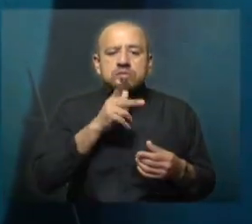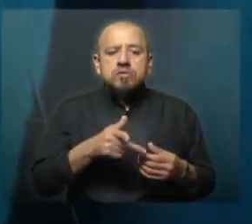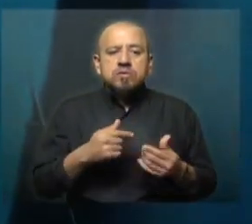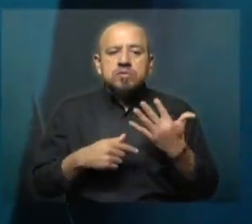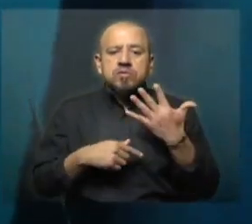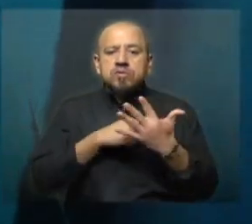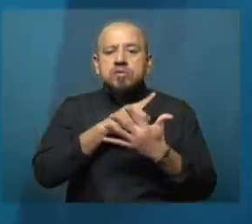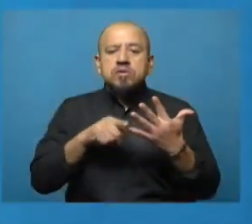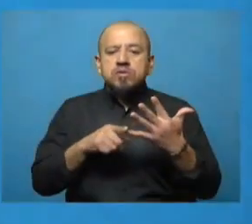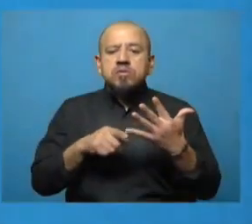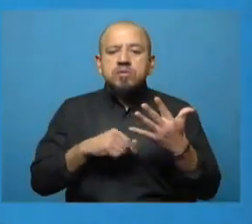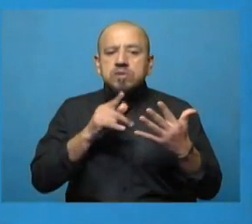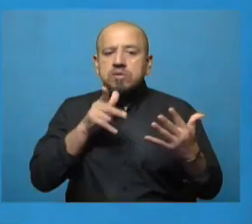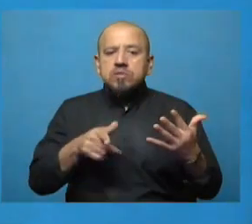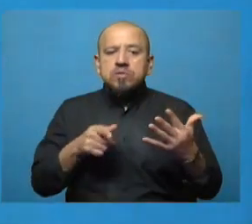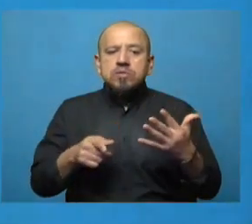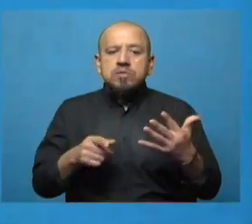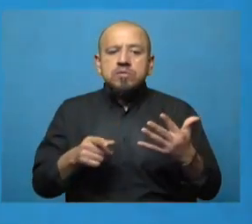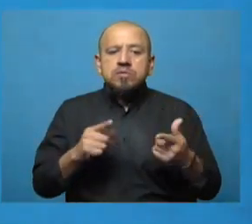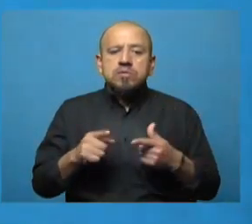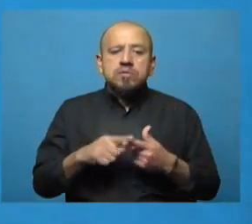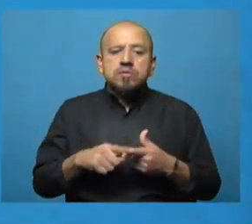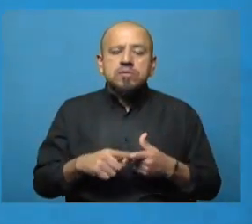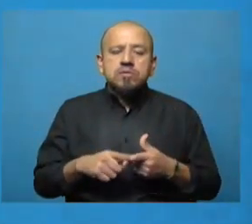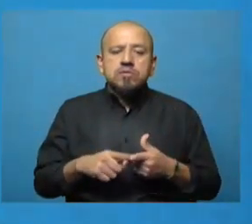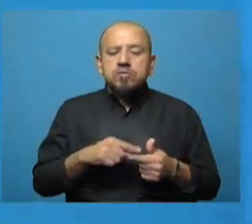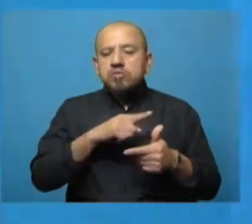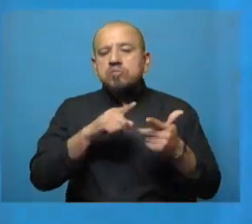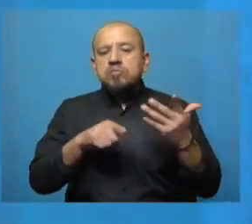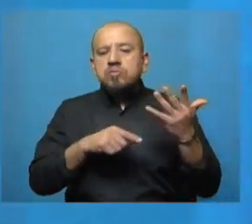soles vale vale